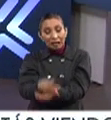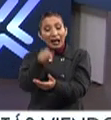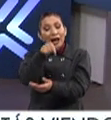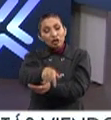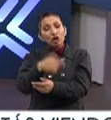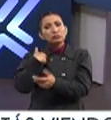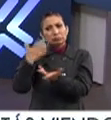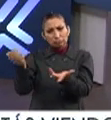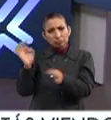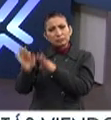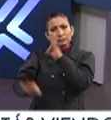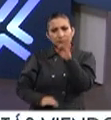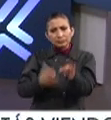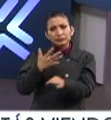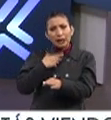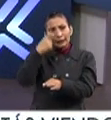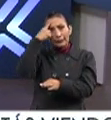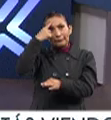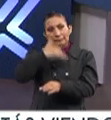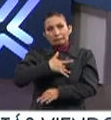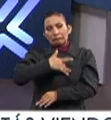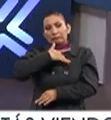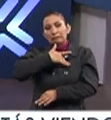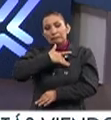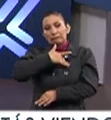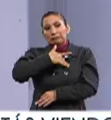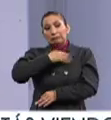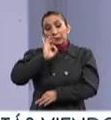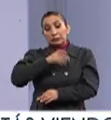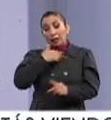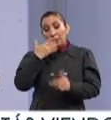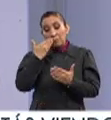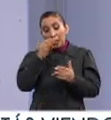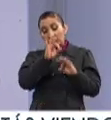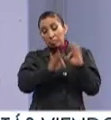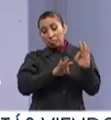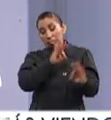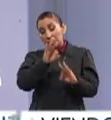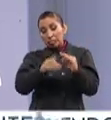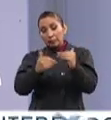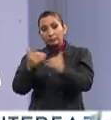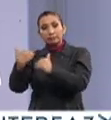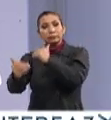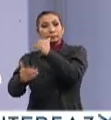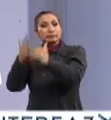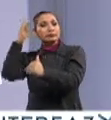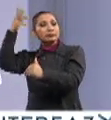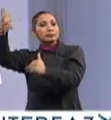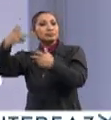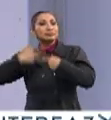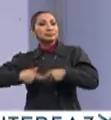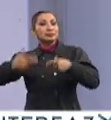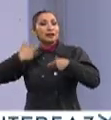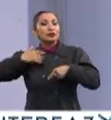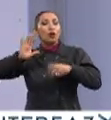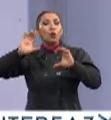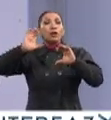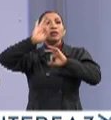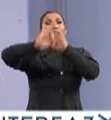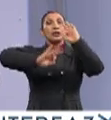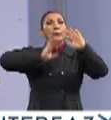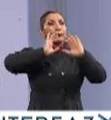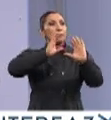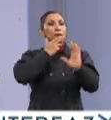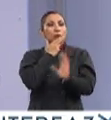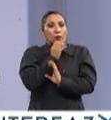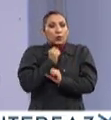son colaboradores, claro. Tienen una conciencia que si la llevamos adecuadamente, tendríamos ciudadanos ambientalmente educados